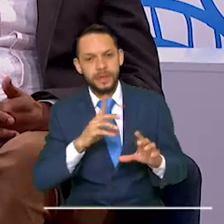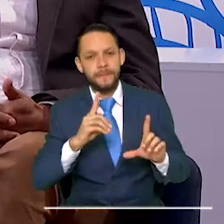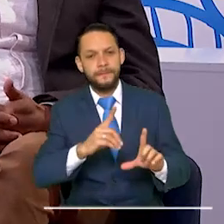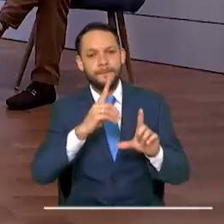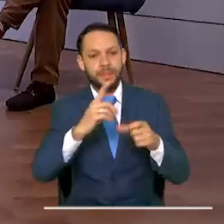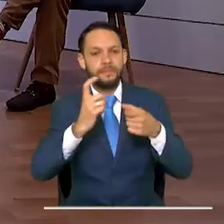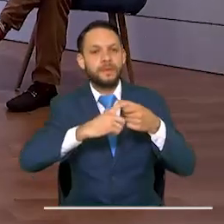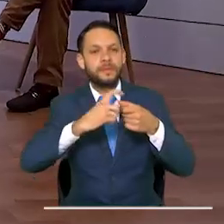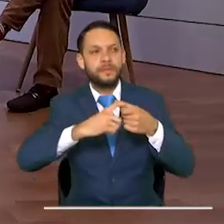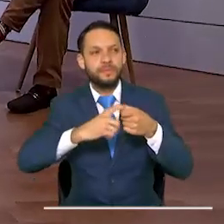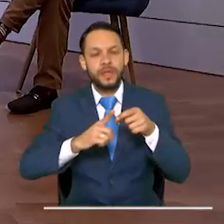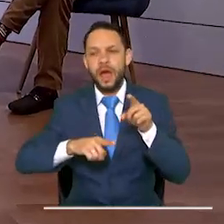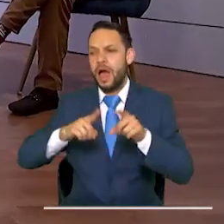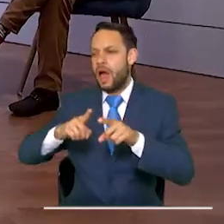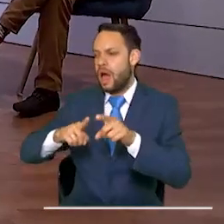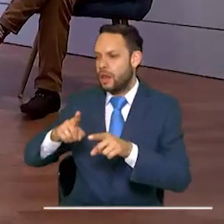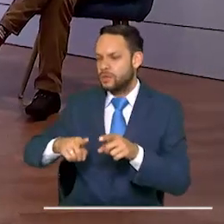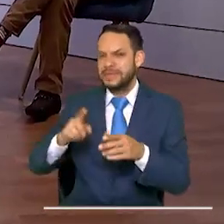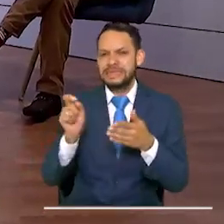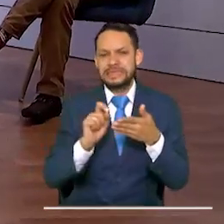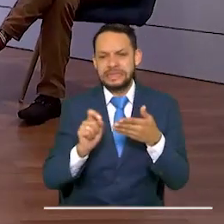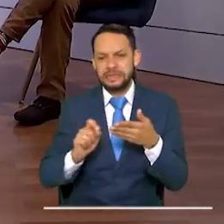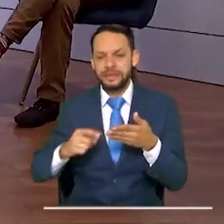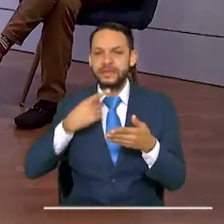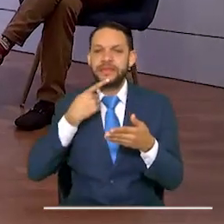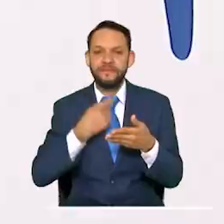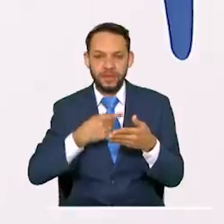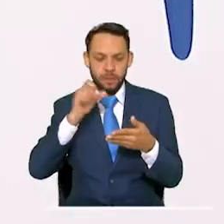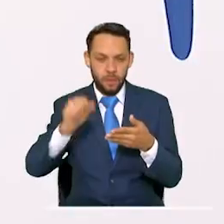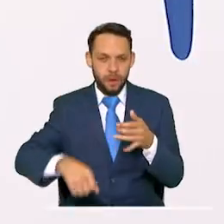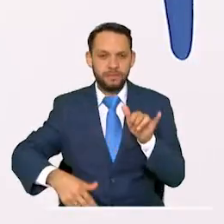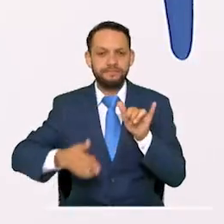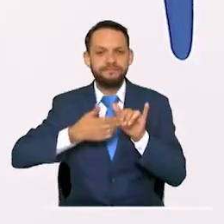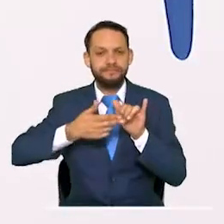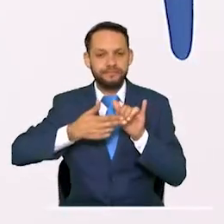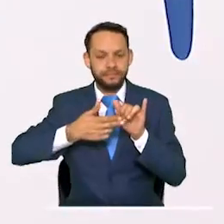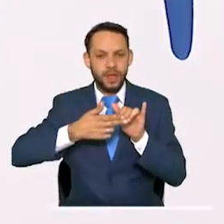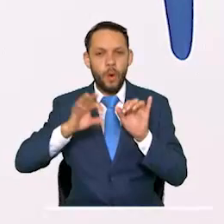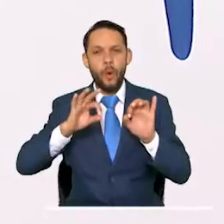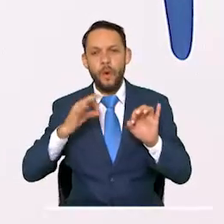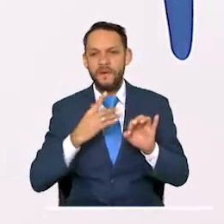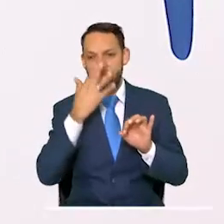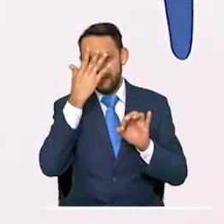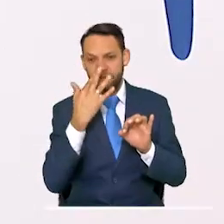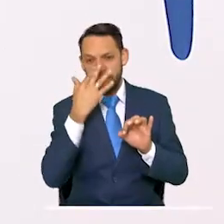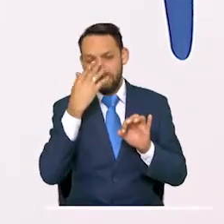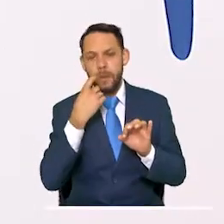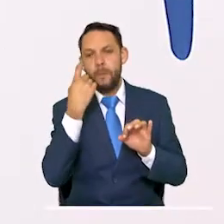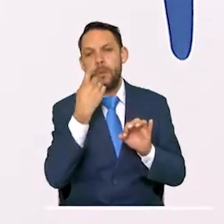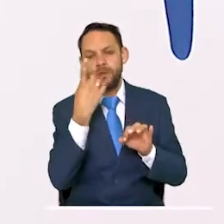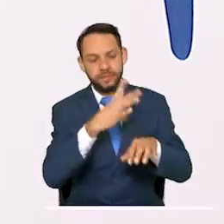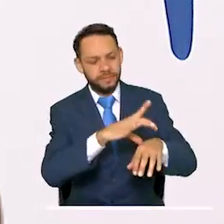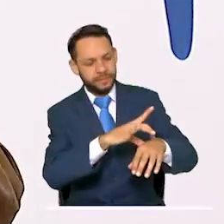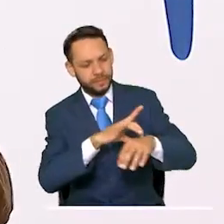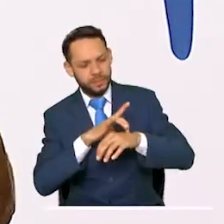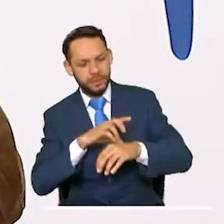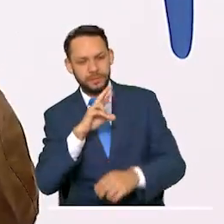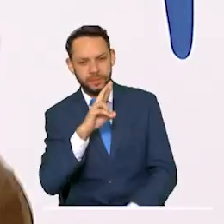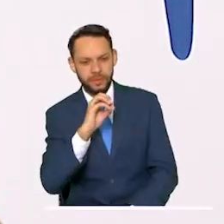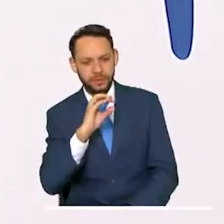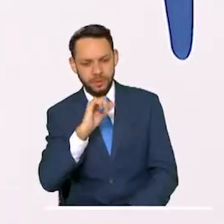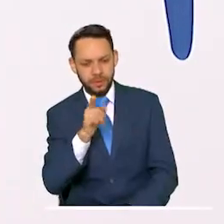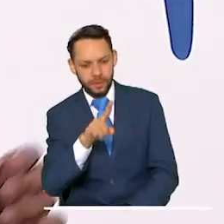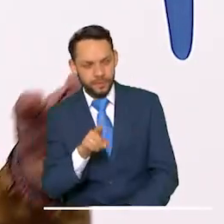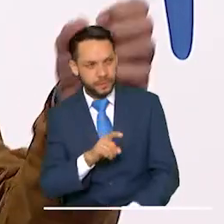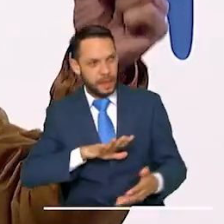Qué bien, muchos de pronto no alcanzaron a copiar. Recuerde que esto queda grabado en Facebook. Entonces ustedes buscan ahí Doctor Rojas, repiten el programa, copian